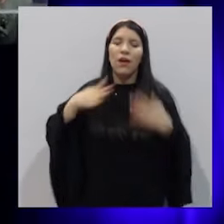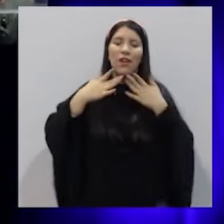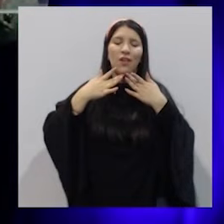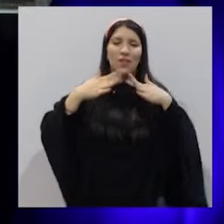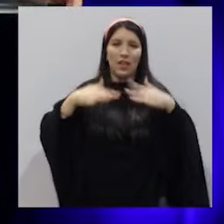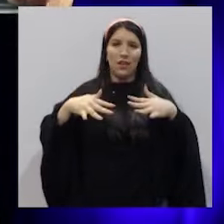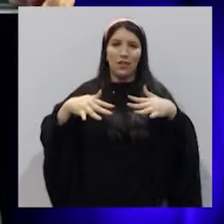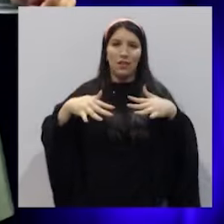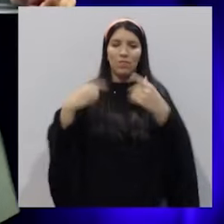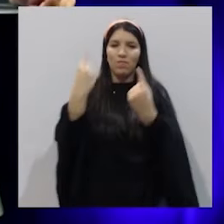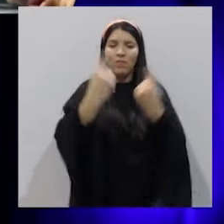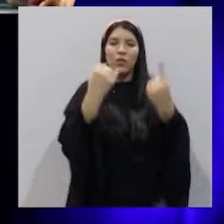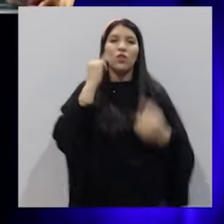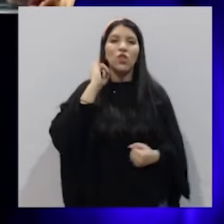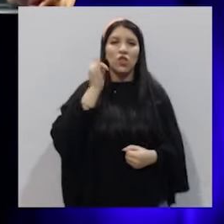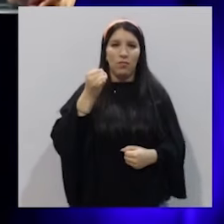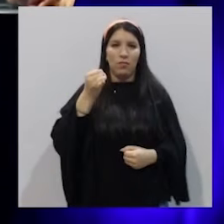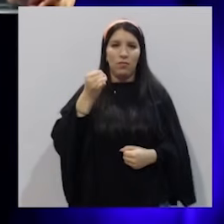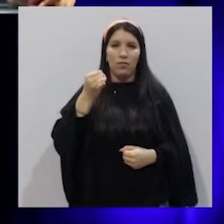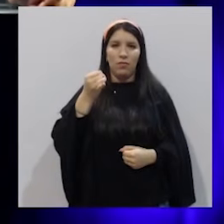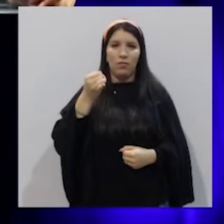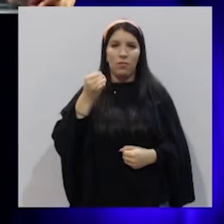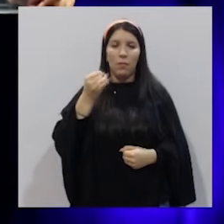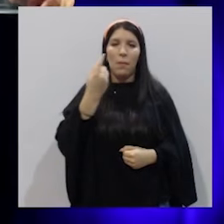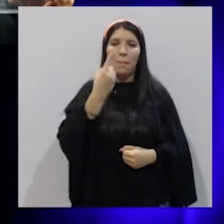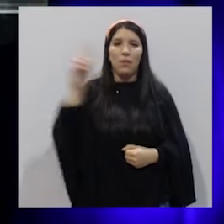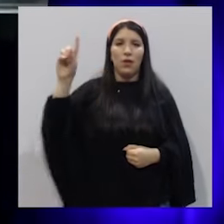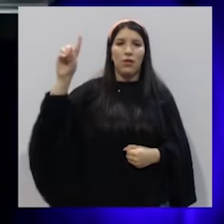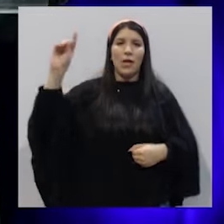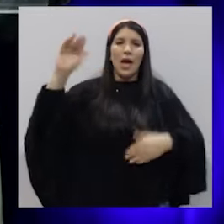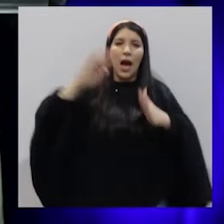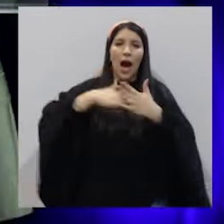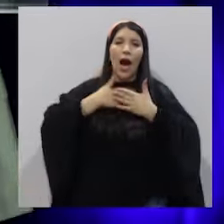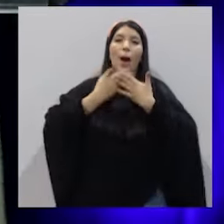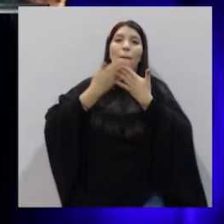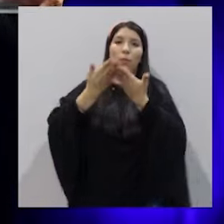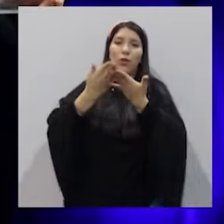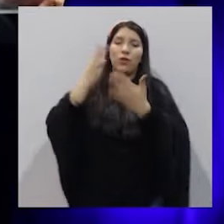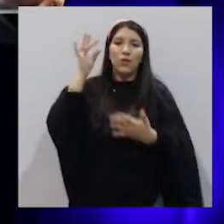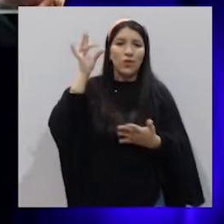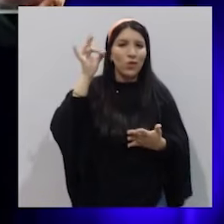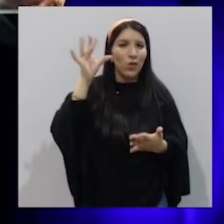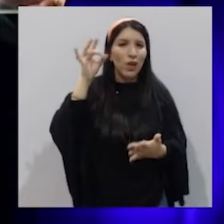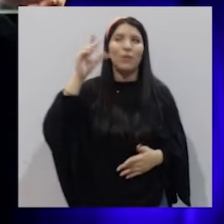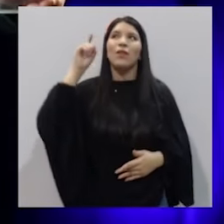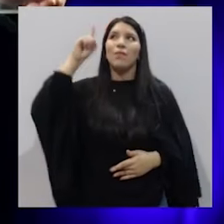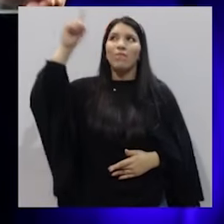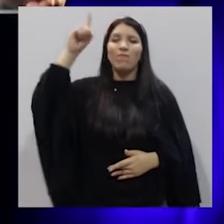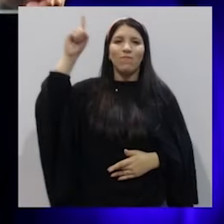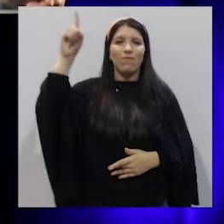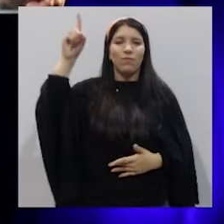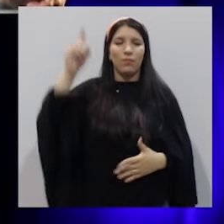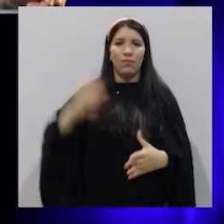vida sexual correcta normal en el matrimonio es para disfrutarlo dios lo ha hecho así ahora